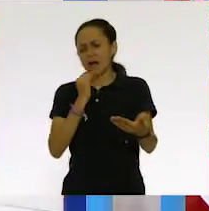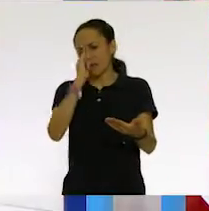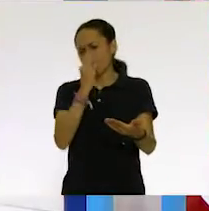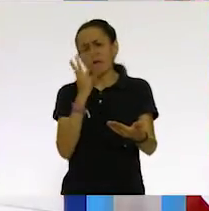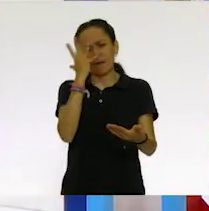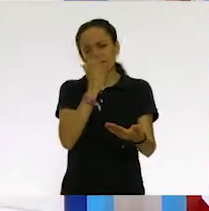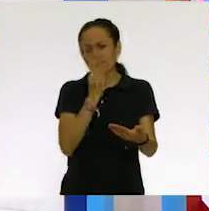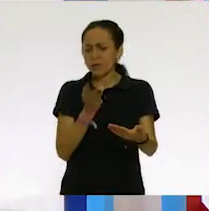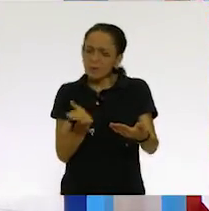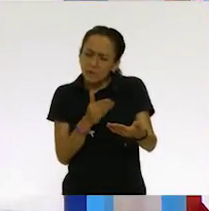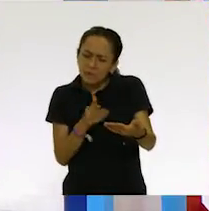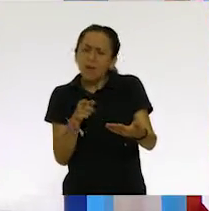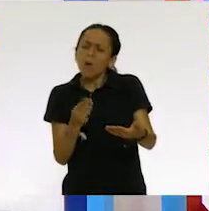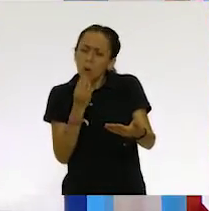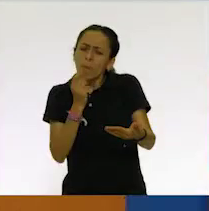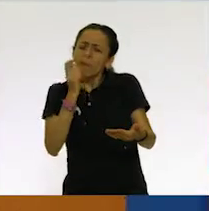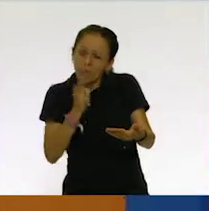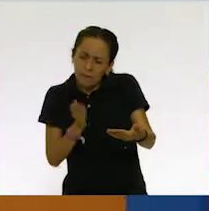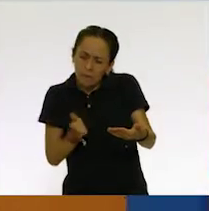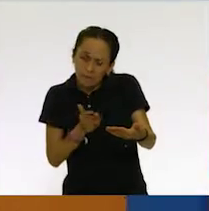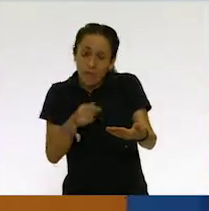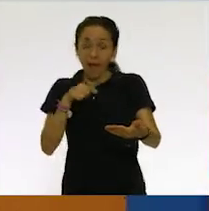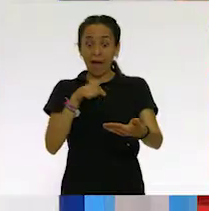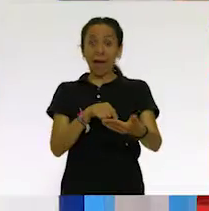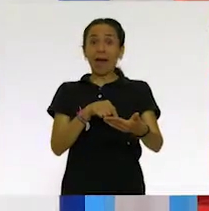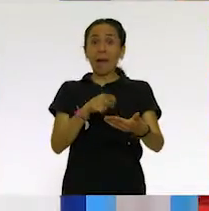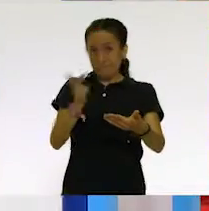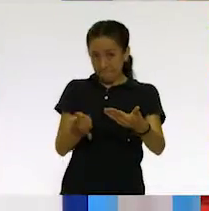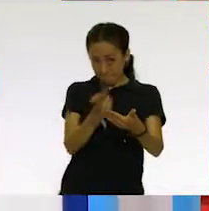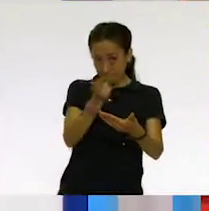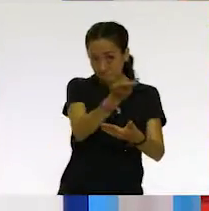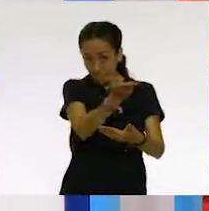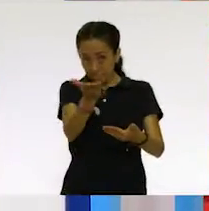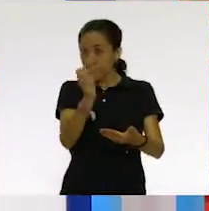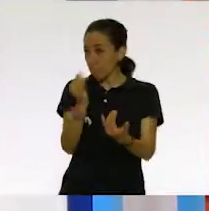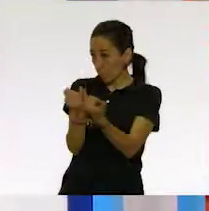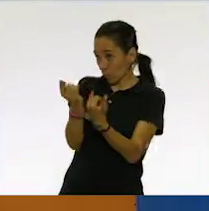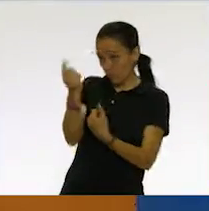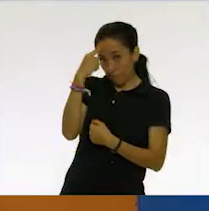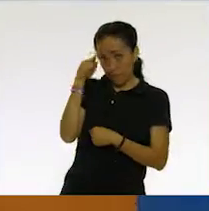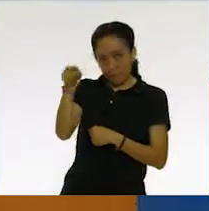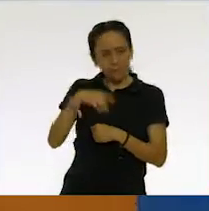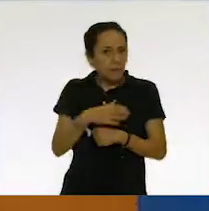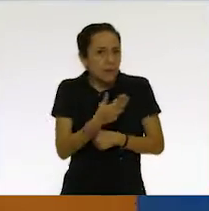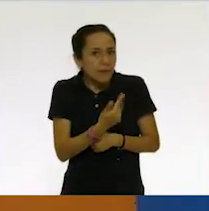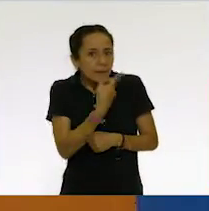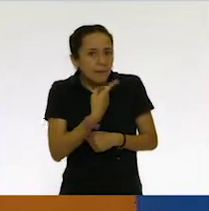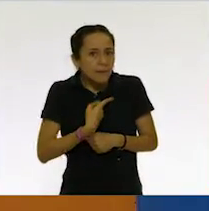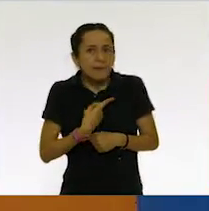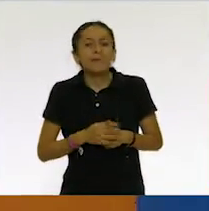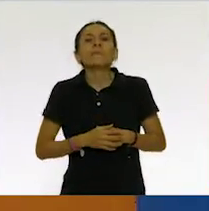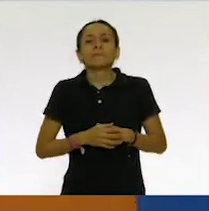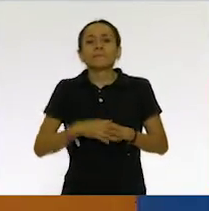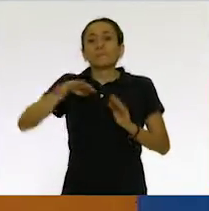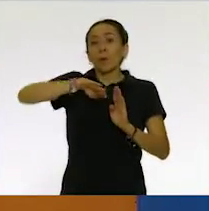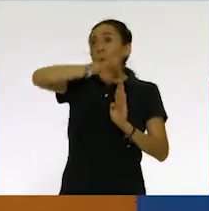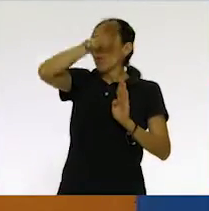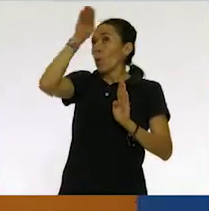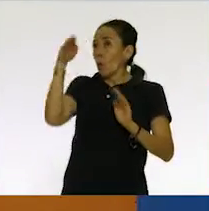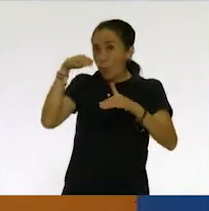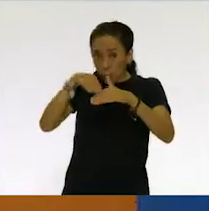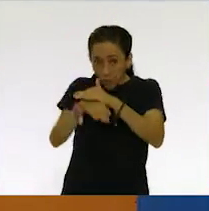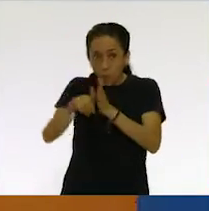Ajá. Pregunta para ustedes y para ti, Oscar. Ah, también para mí. Muy bien. ¿Tú sabes cómo se llaman las cuevas en donde habitan los